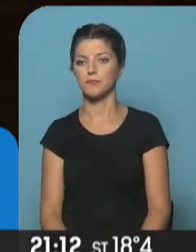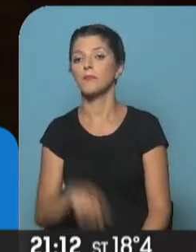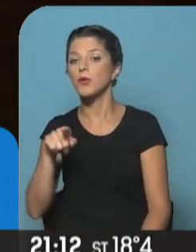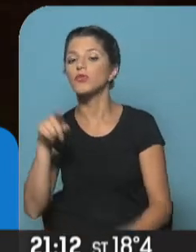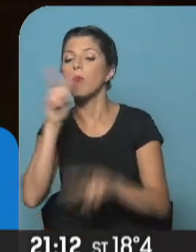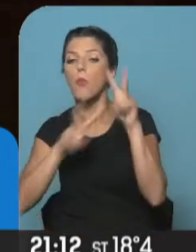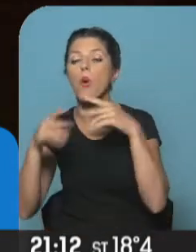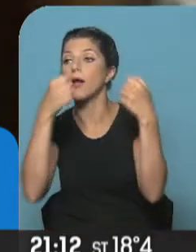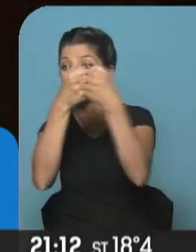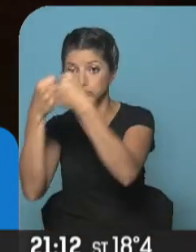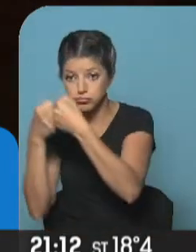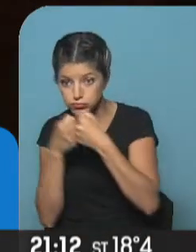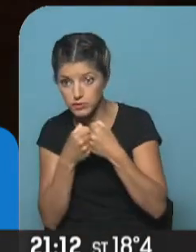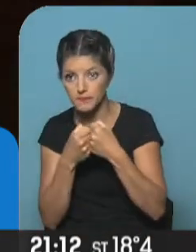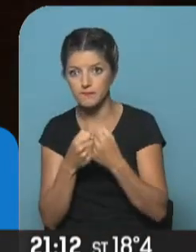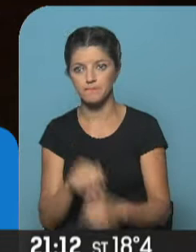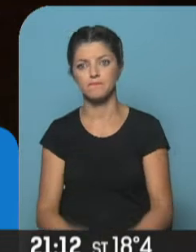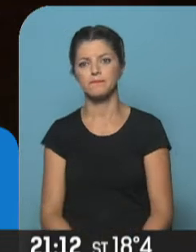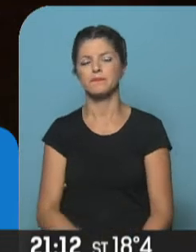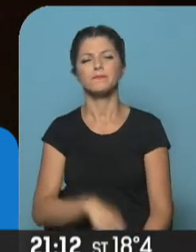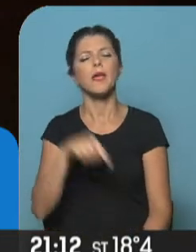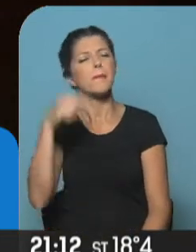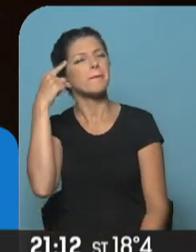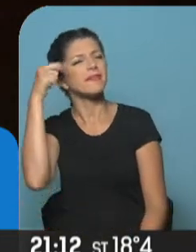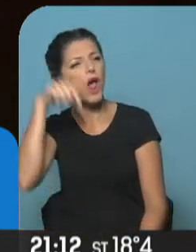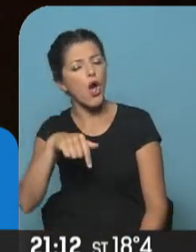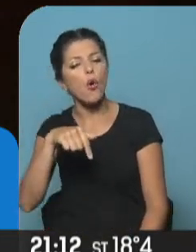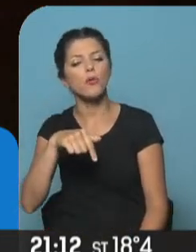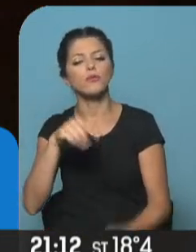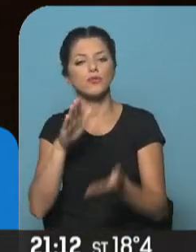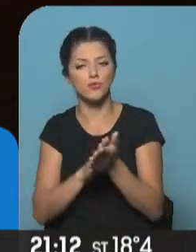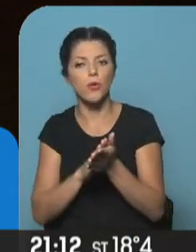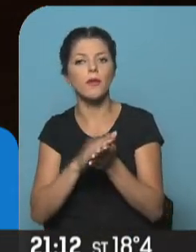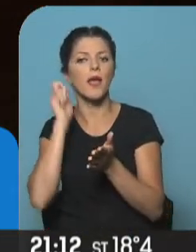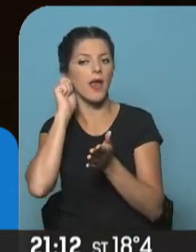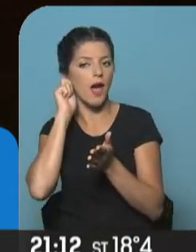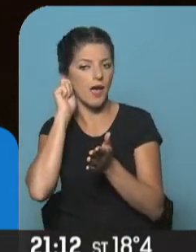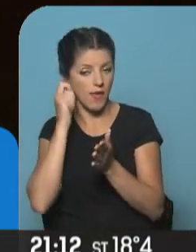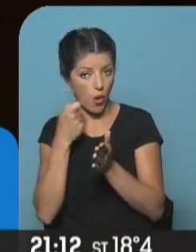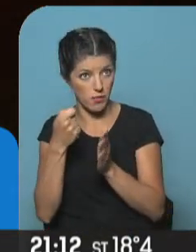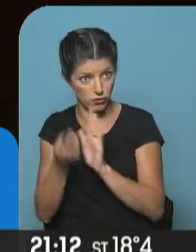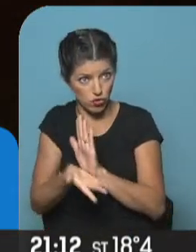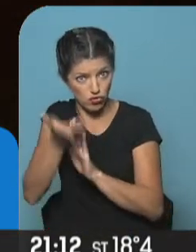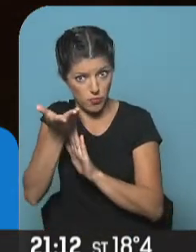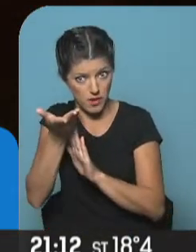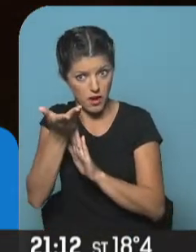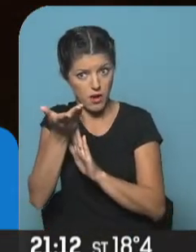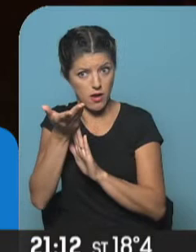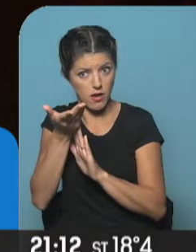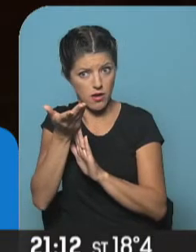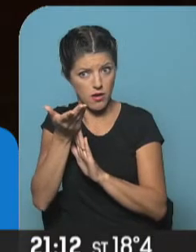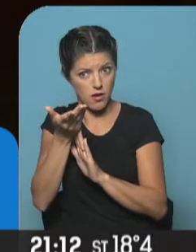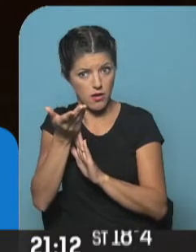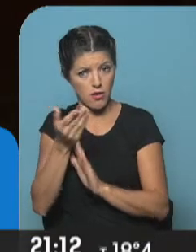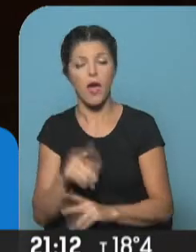búsqueda de los consensos necesarios, ¿no? A priori, pensar en una extensión de la edad jubilatoria puede pensarse como inconvenientes, como